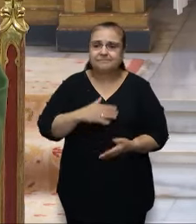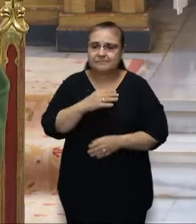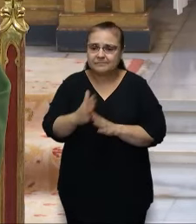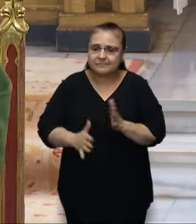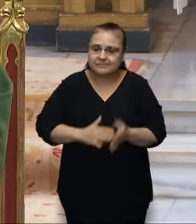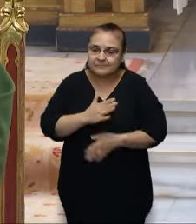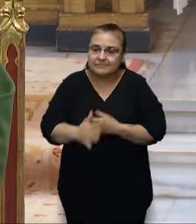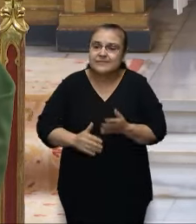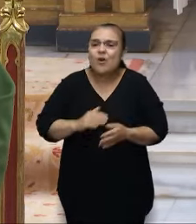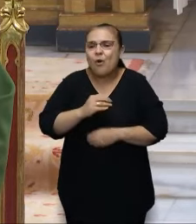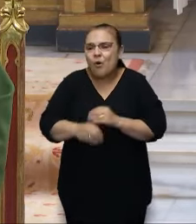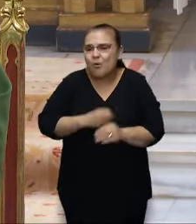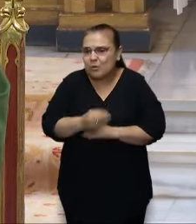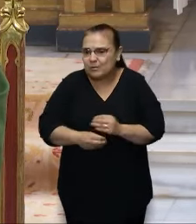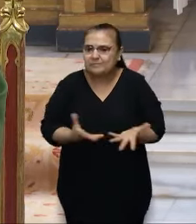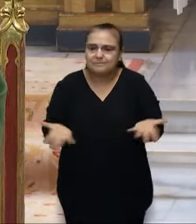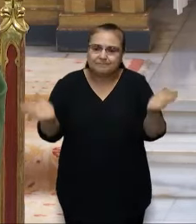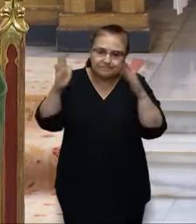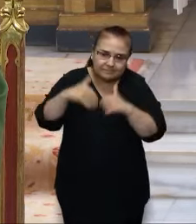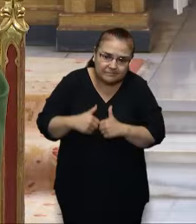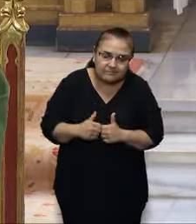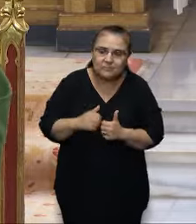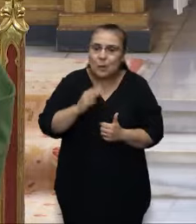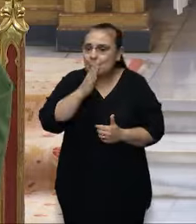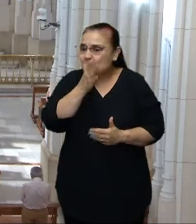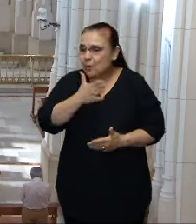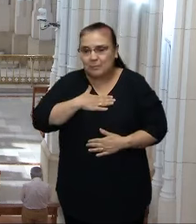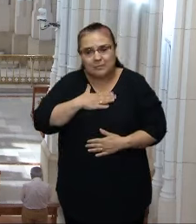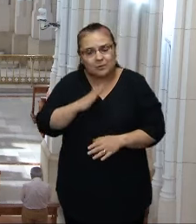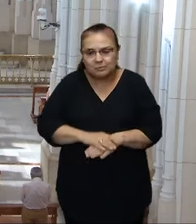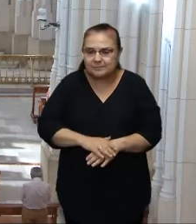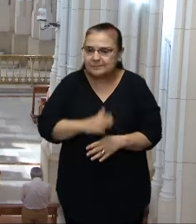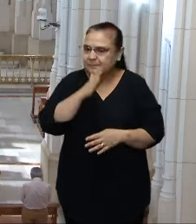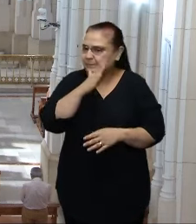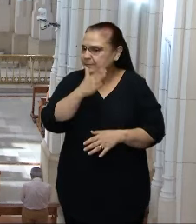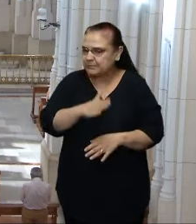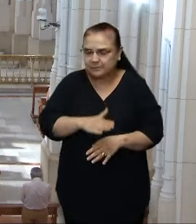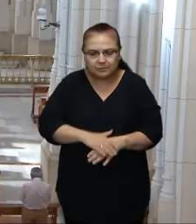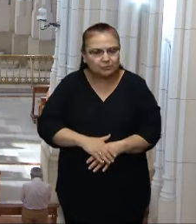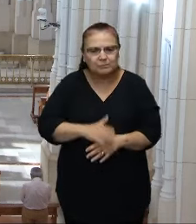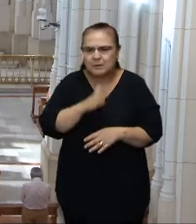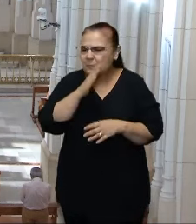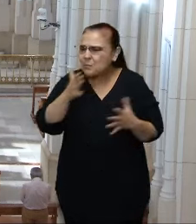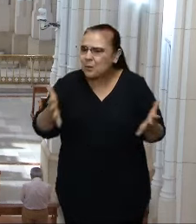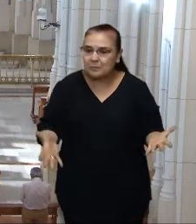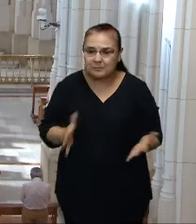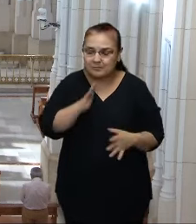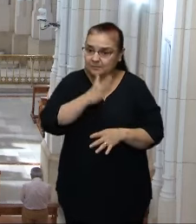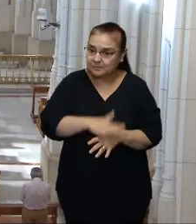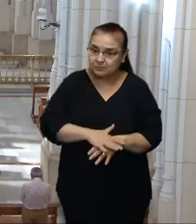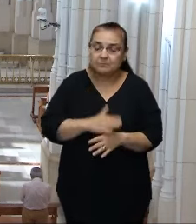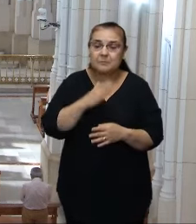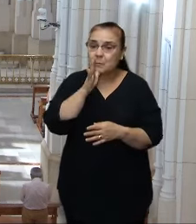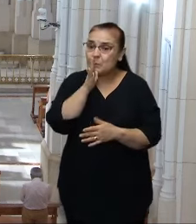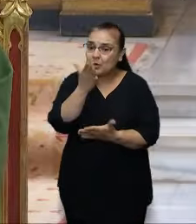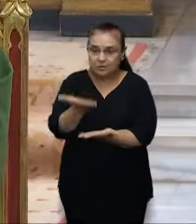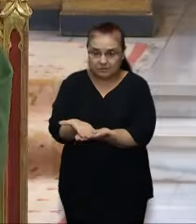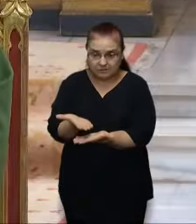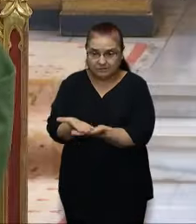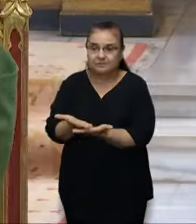pensamiento palabra obra y omisión por mi culpa por mi culpa por mi gran